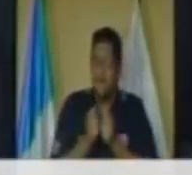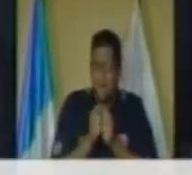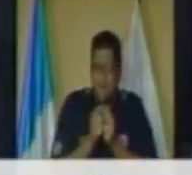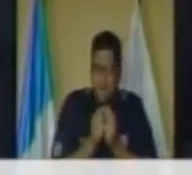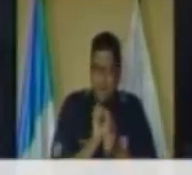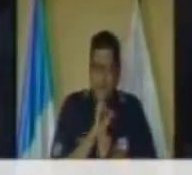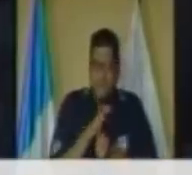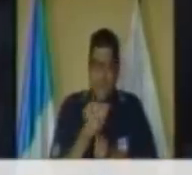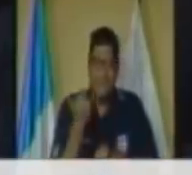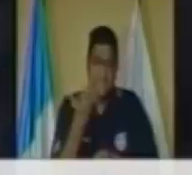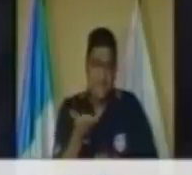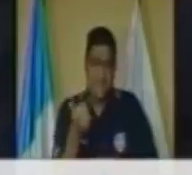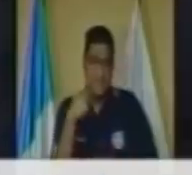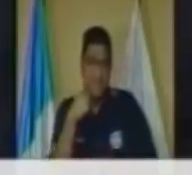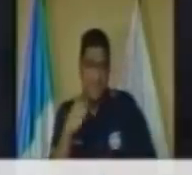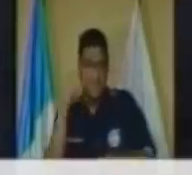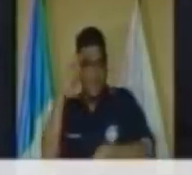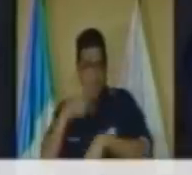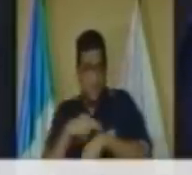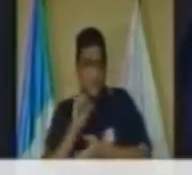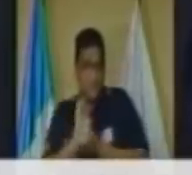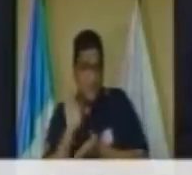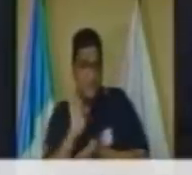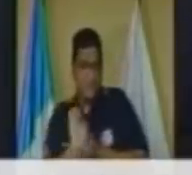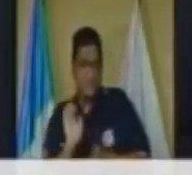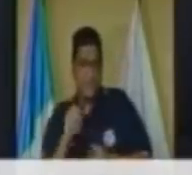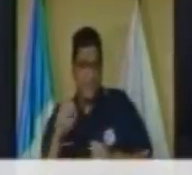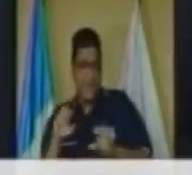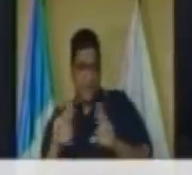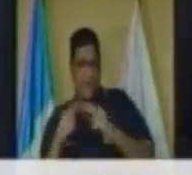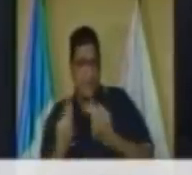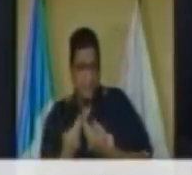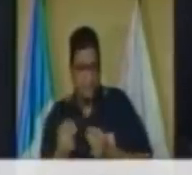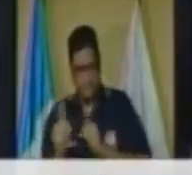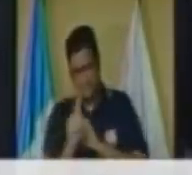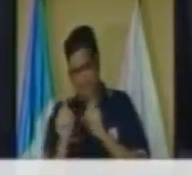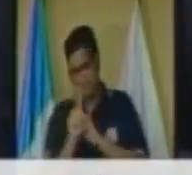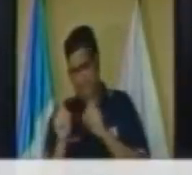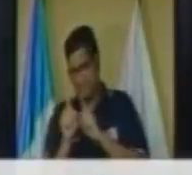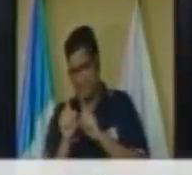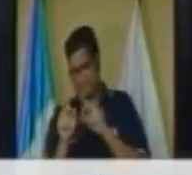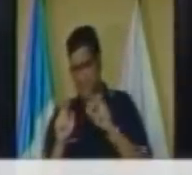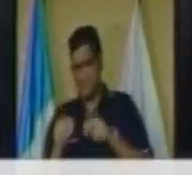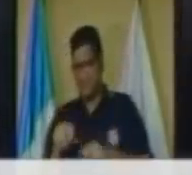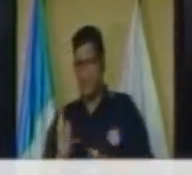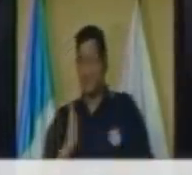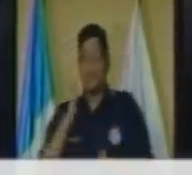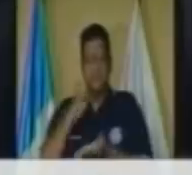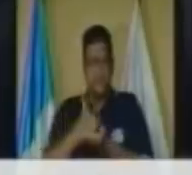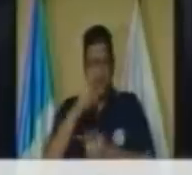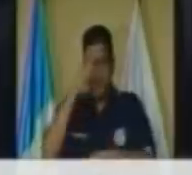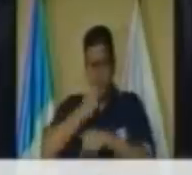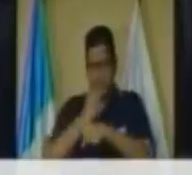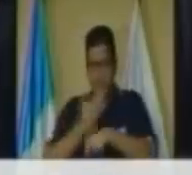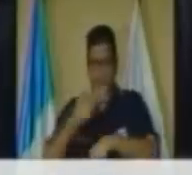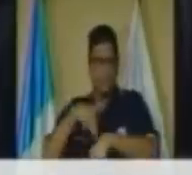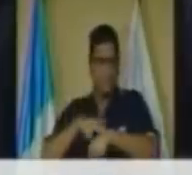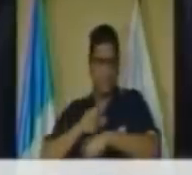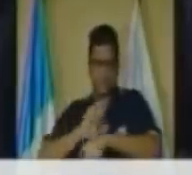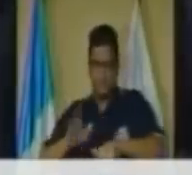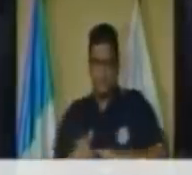colaborando enormemente, porque lo que les puedo decir es, esto no es solo el ministerio, esto es de todo el